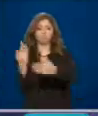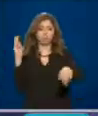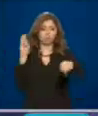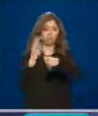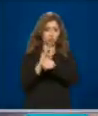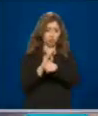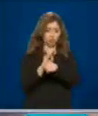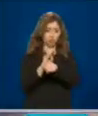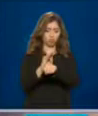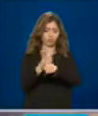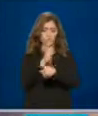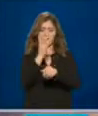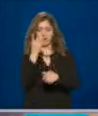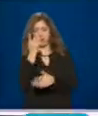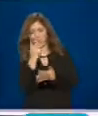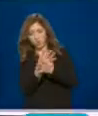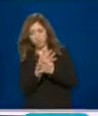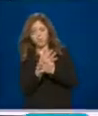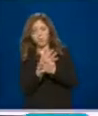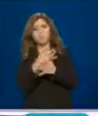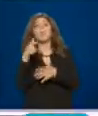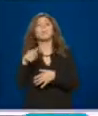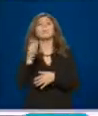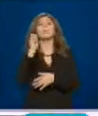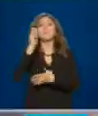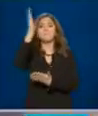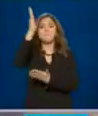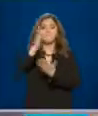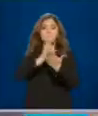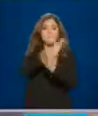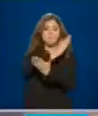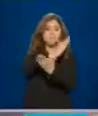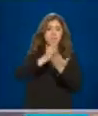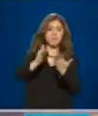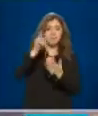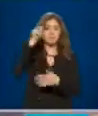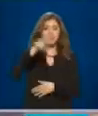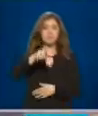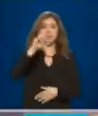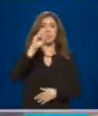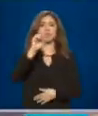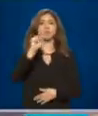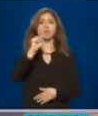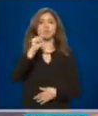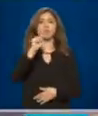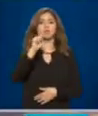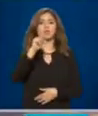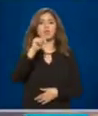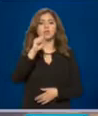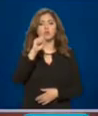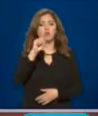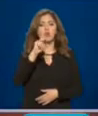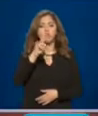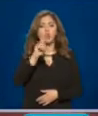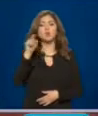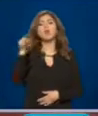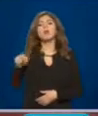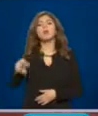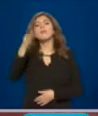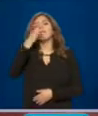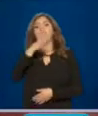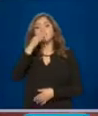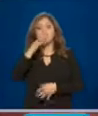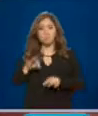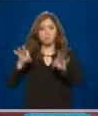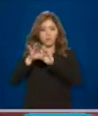una cuestión como de protección muy bien. y bendicen con el ostensorio completo. Es una fiesta muy ¿Y particular. en la